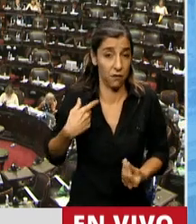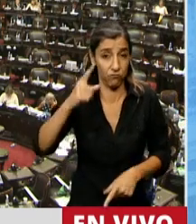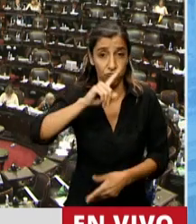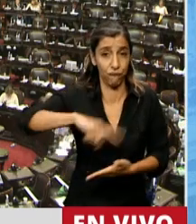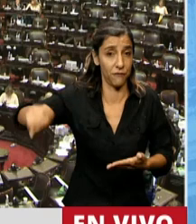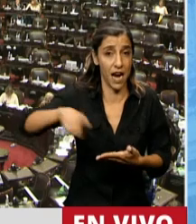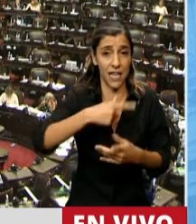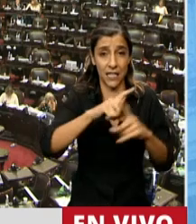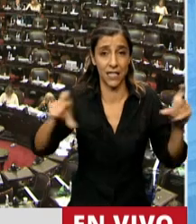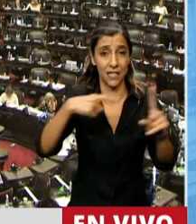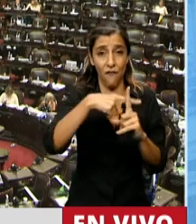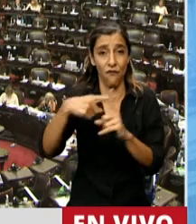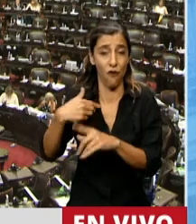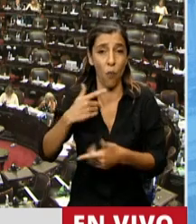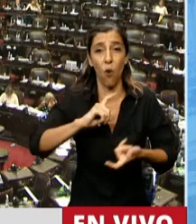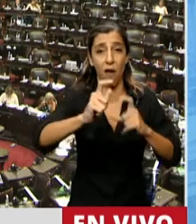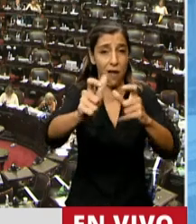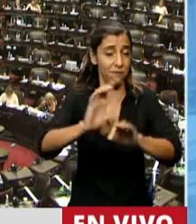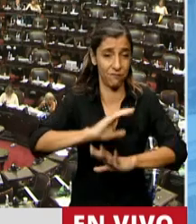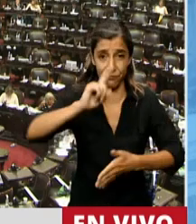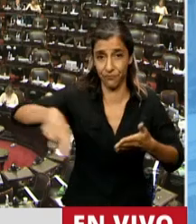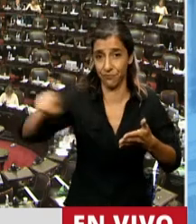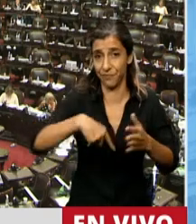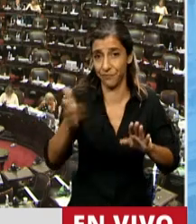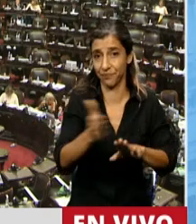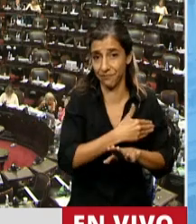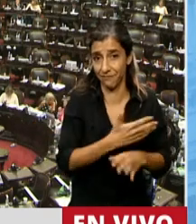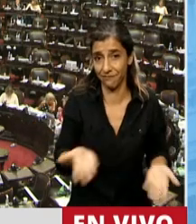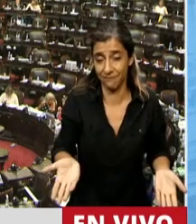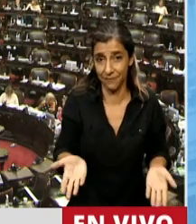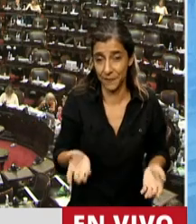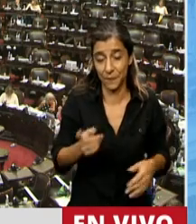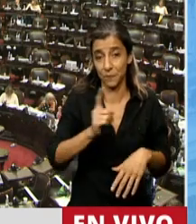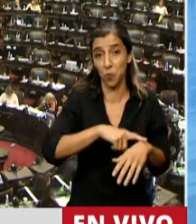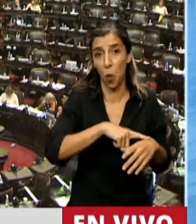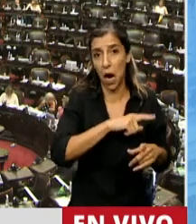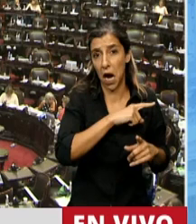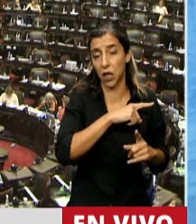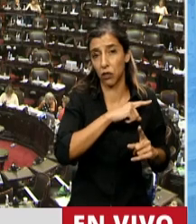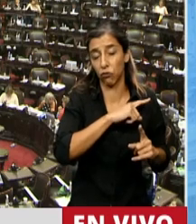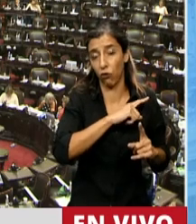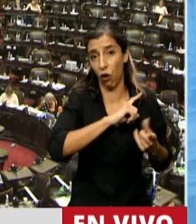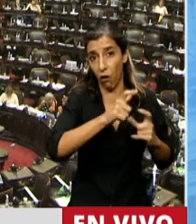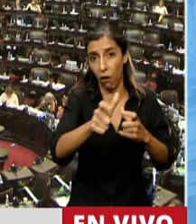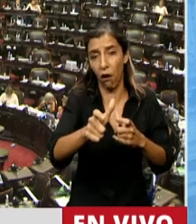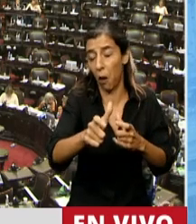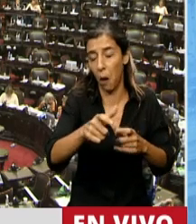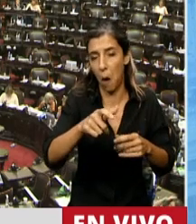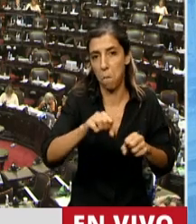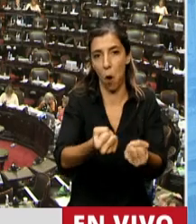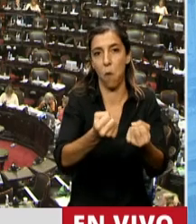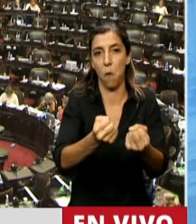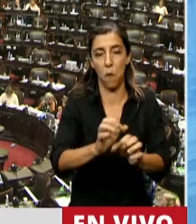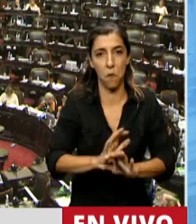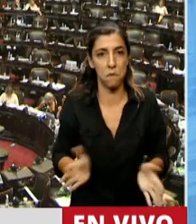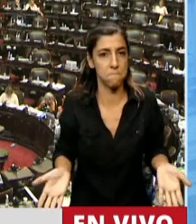cancelar la fórmula de movilidad jubilatoria que estaba rigiendo hasta ese momento. Y según aquí